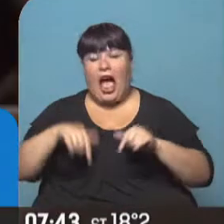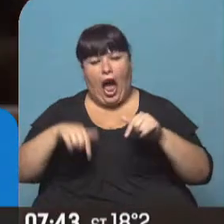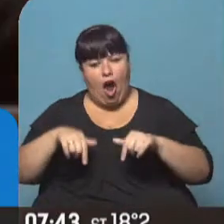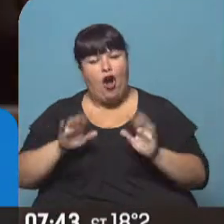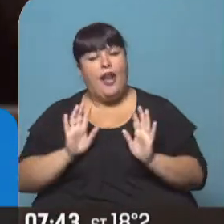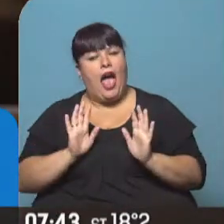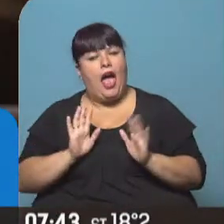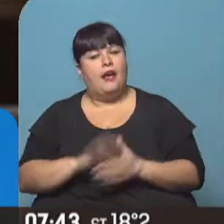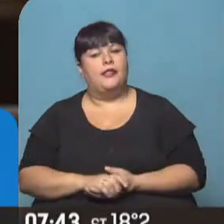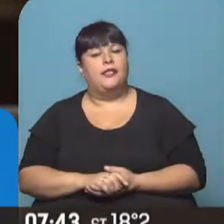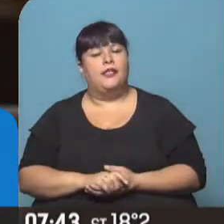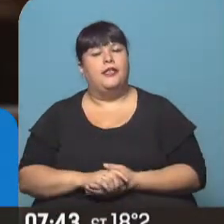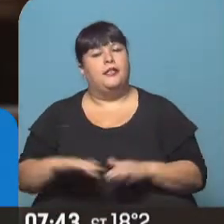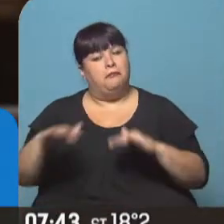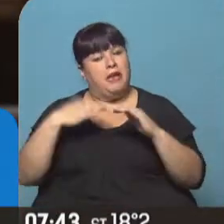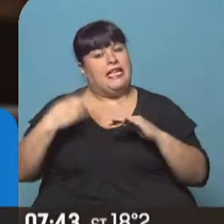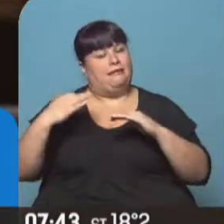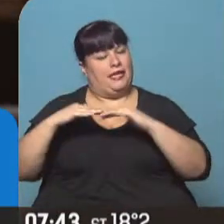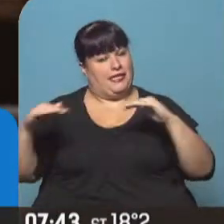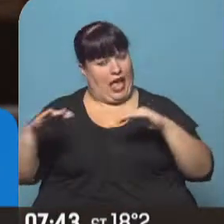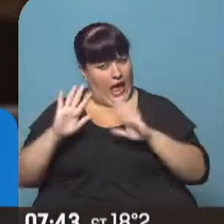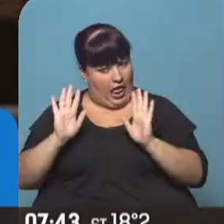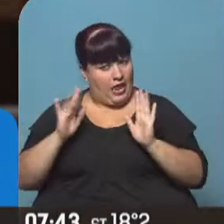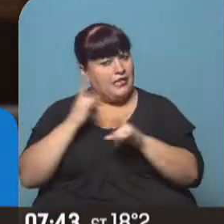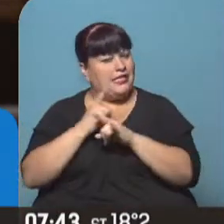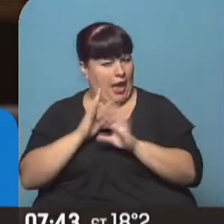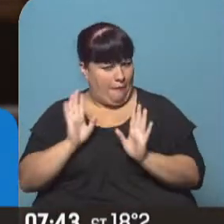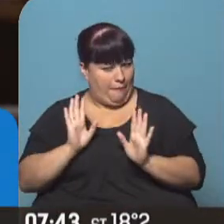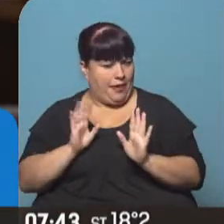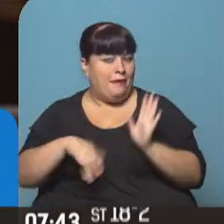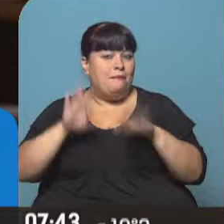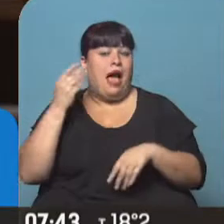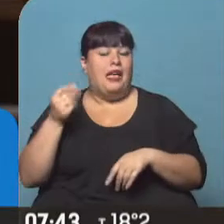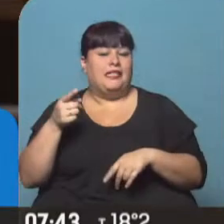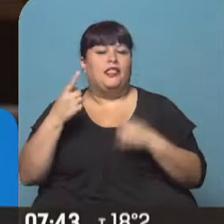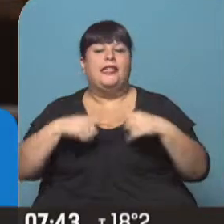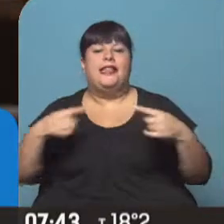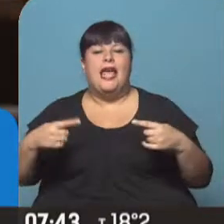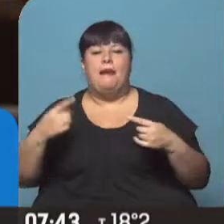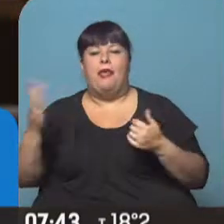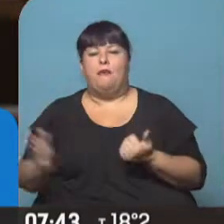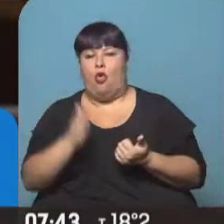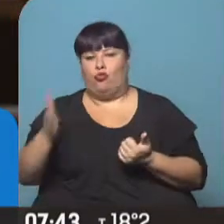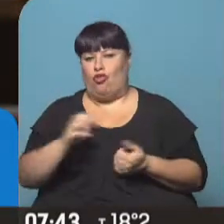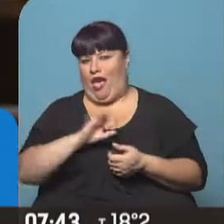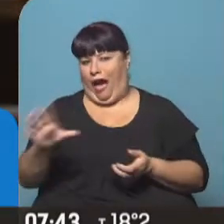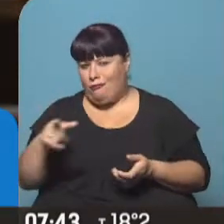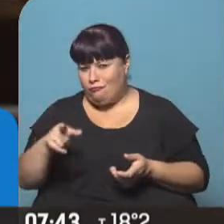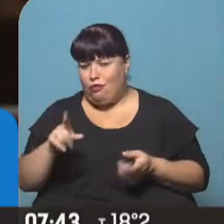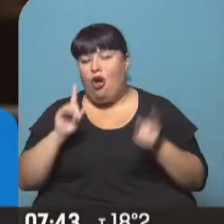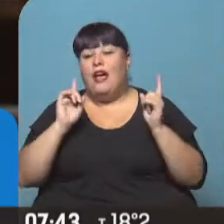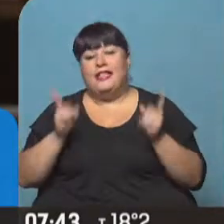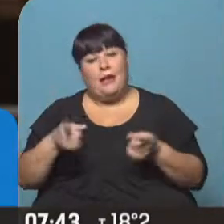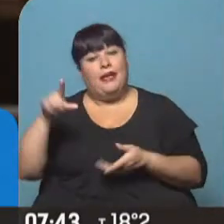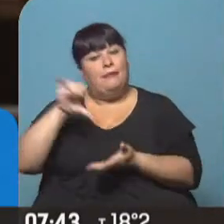actualmente en una zona privilegiada, siempre lo ha estado, particularmente en materia de producción agrícola, pero también es